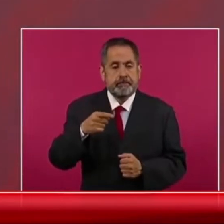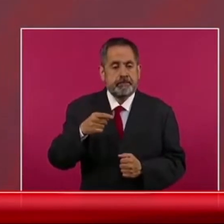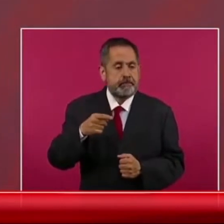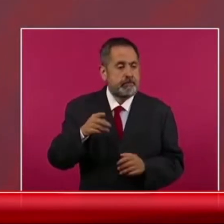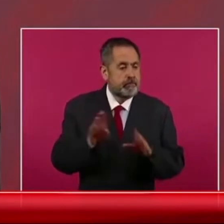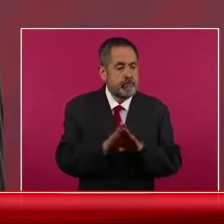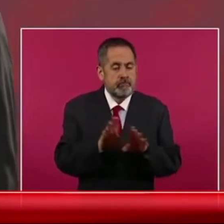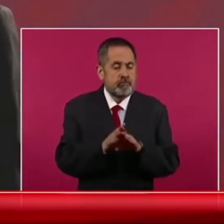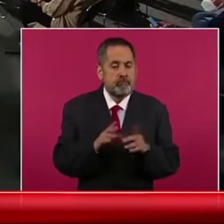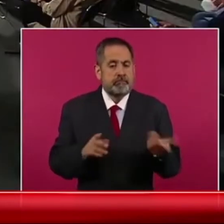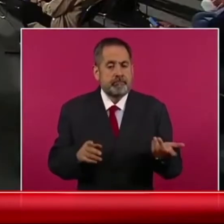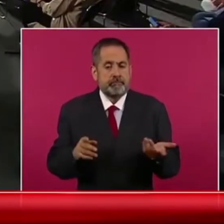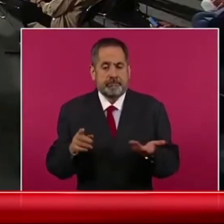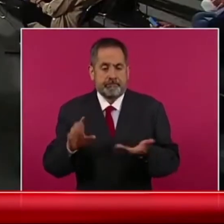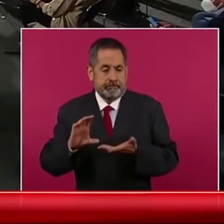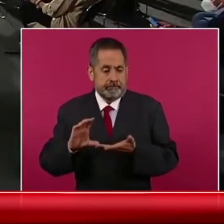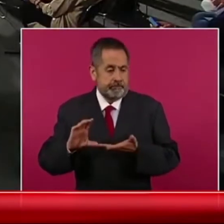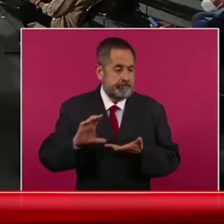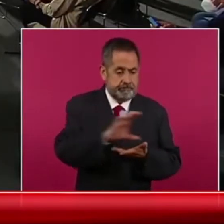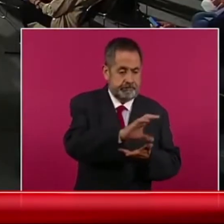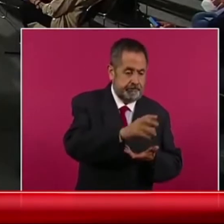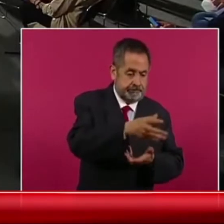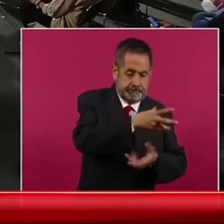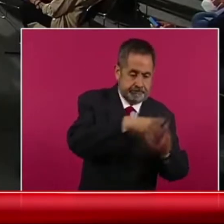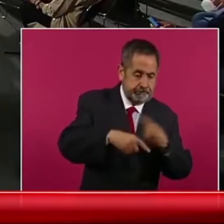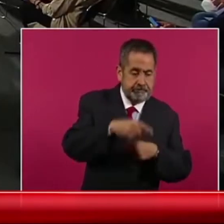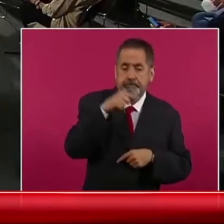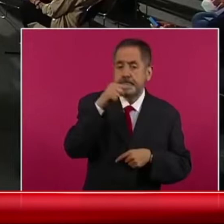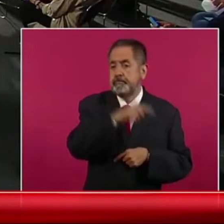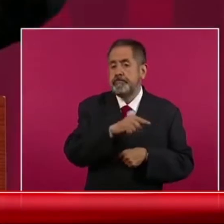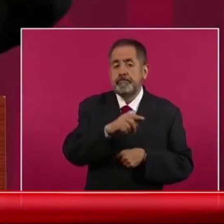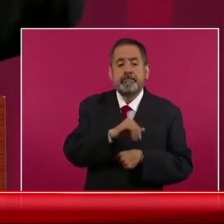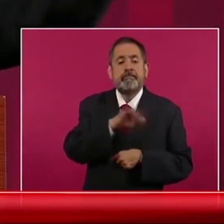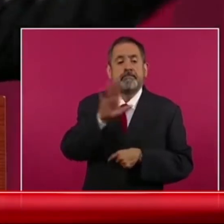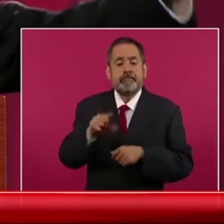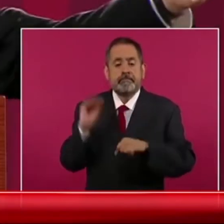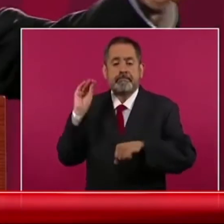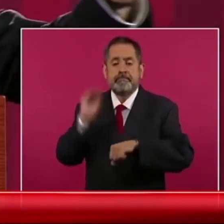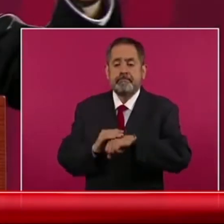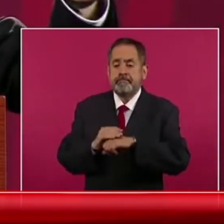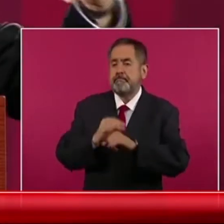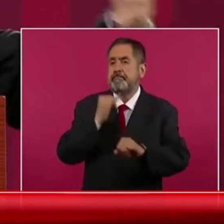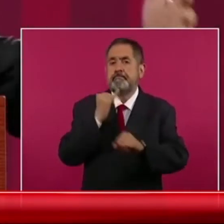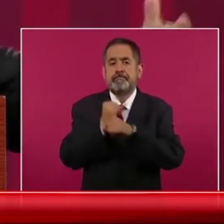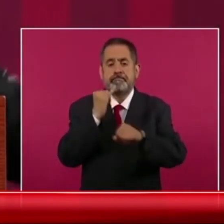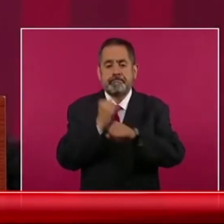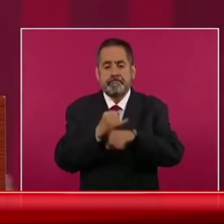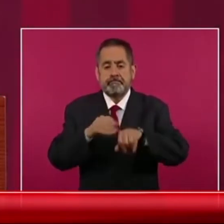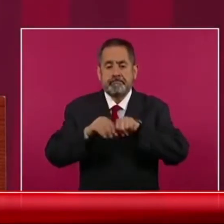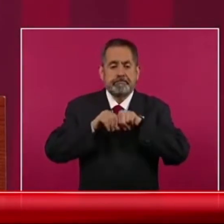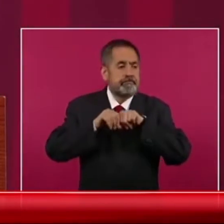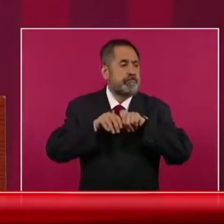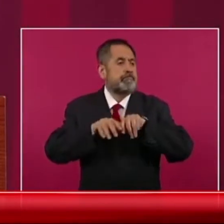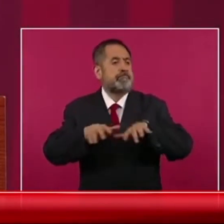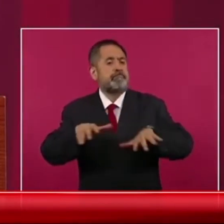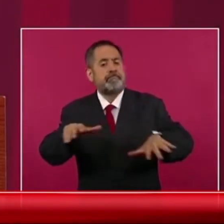contraprestación era el que iba a servir esta red